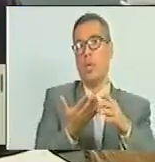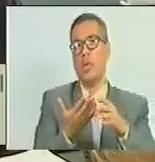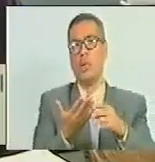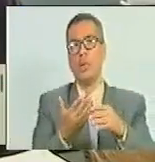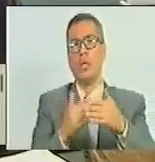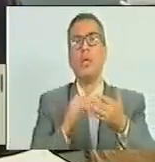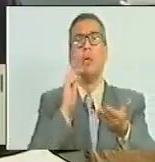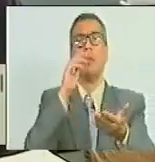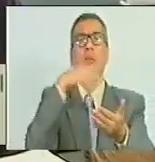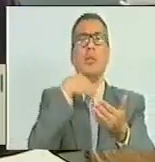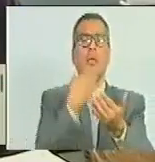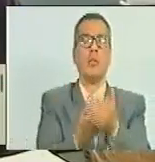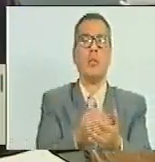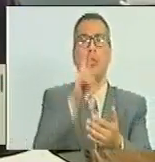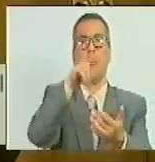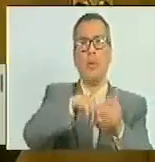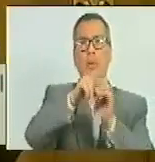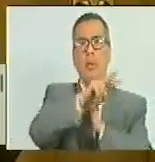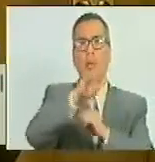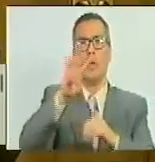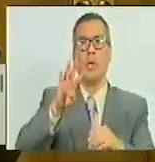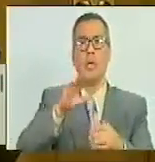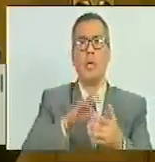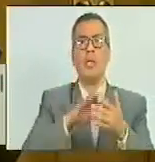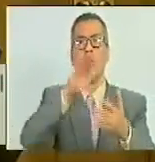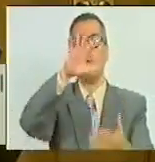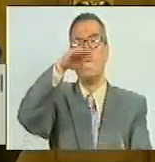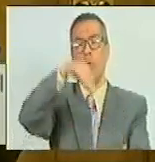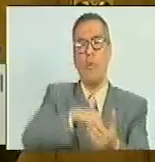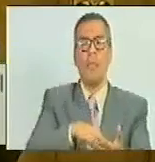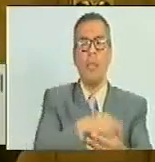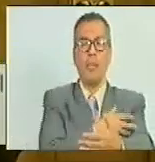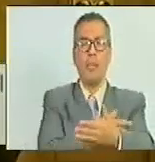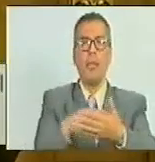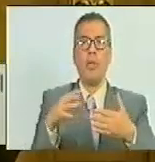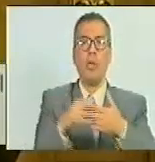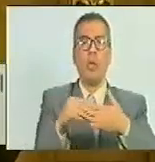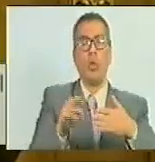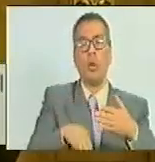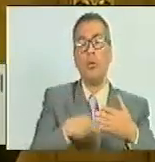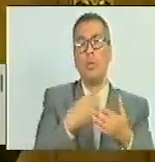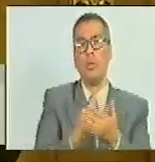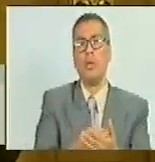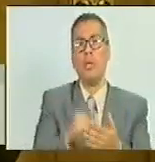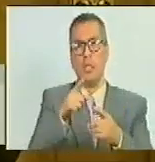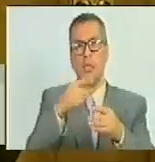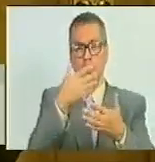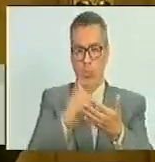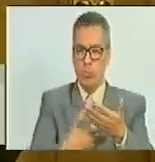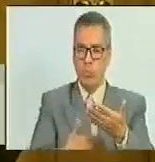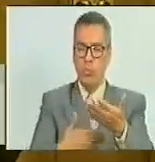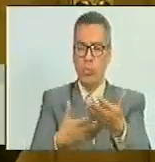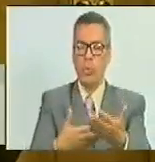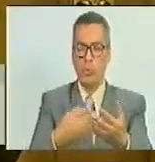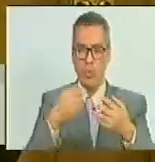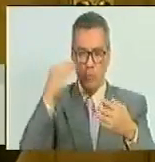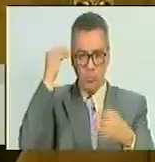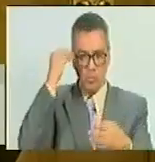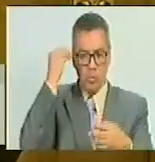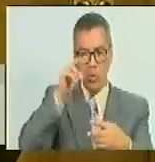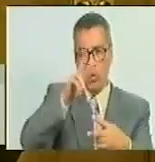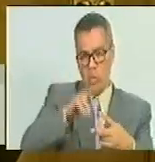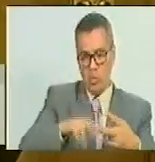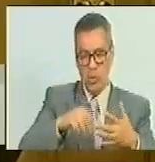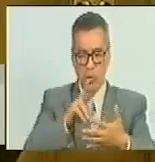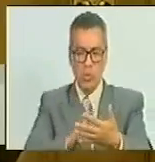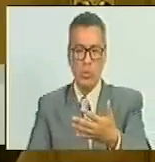finales del año 2024 a 5.000 millones de dólares. Si las propuestas que están analizando, entre ellas la